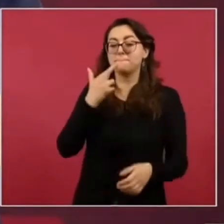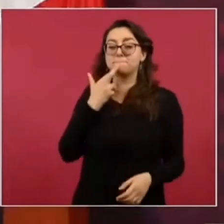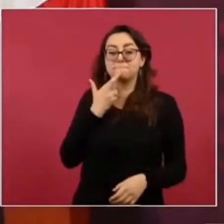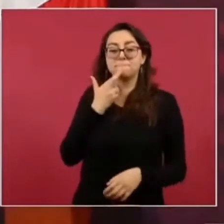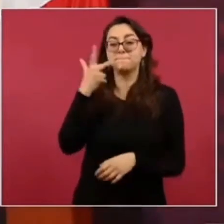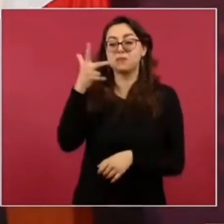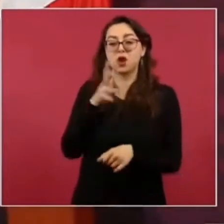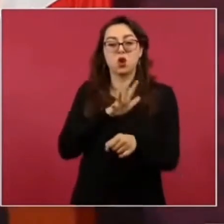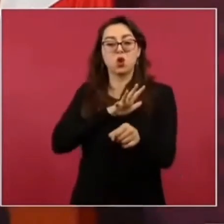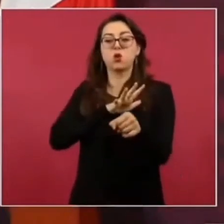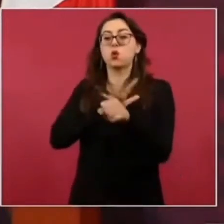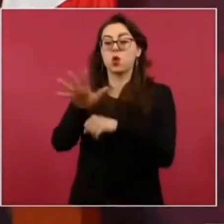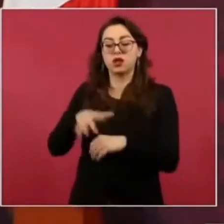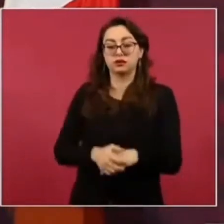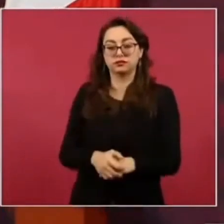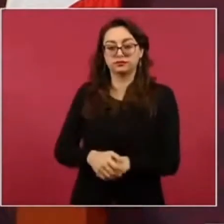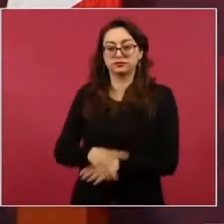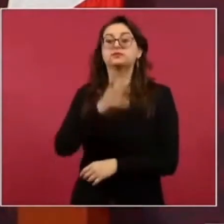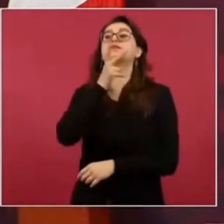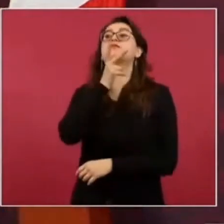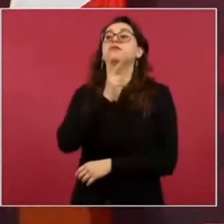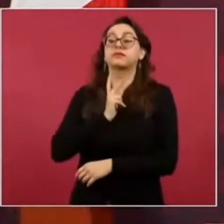el petróleo mal administrado.